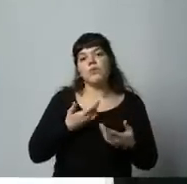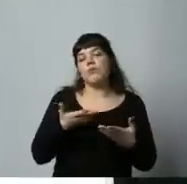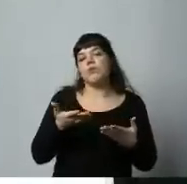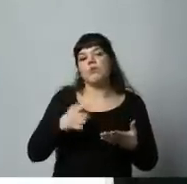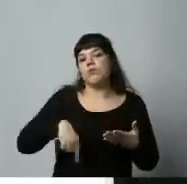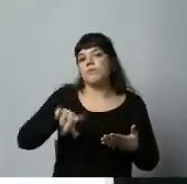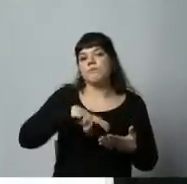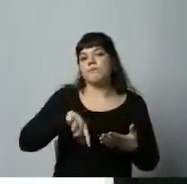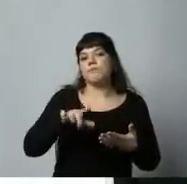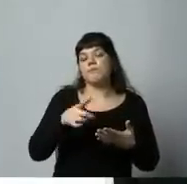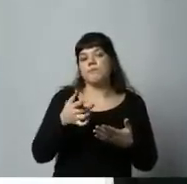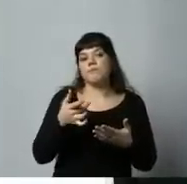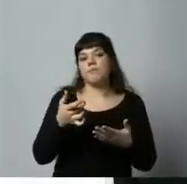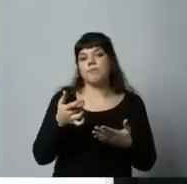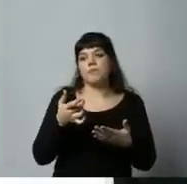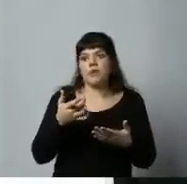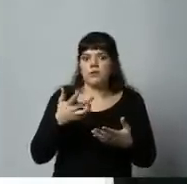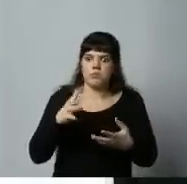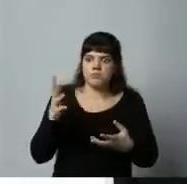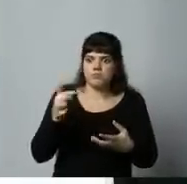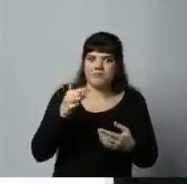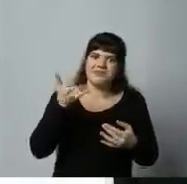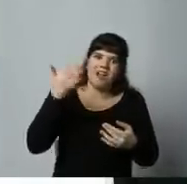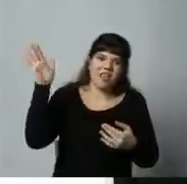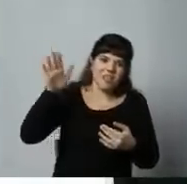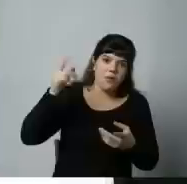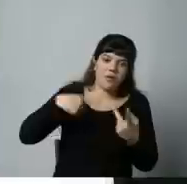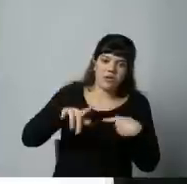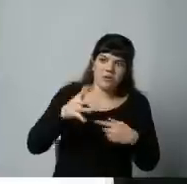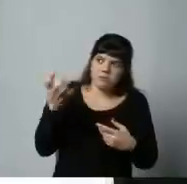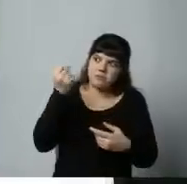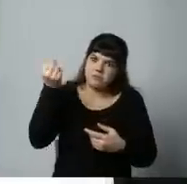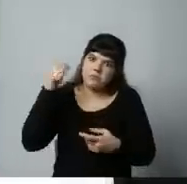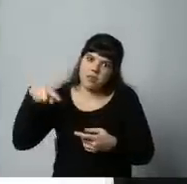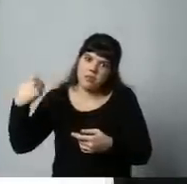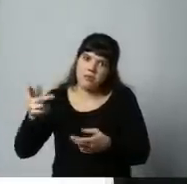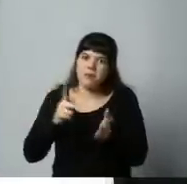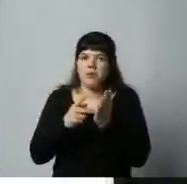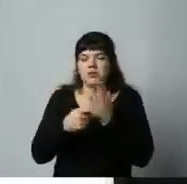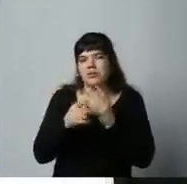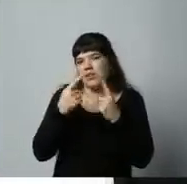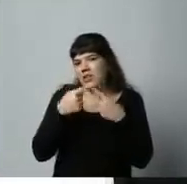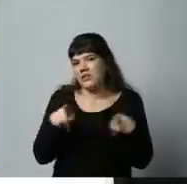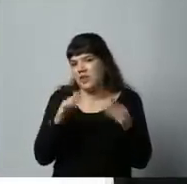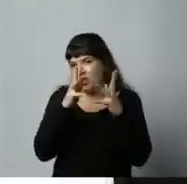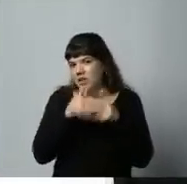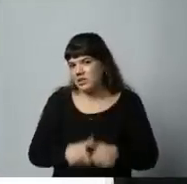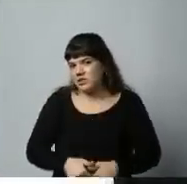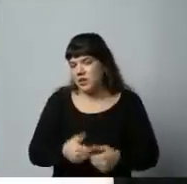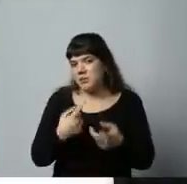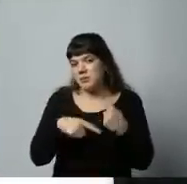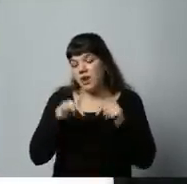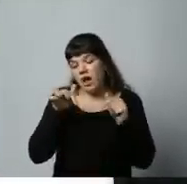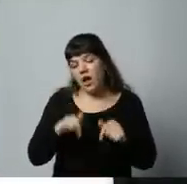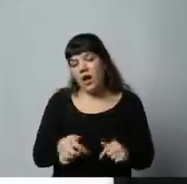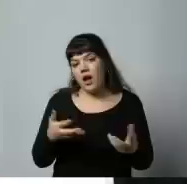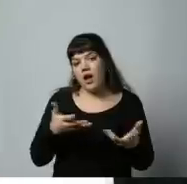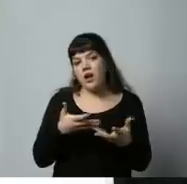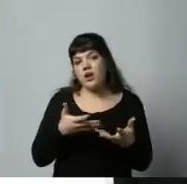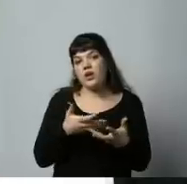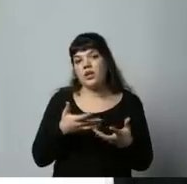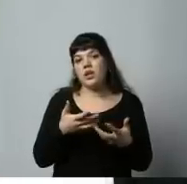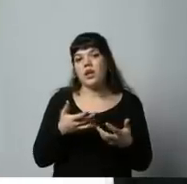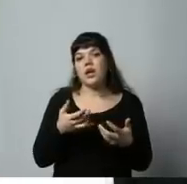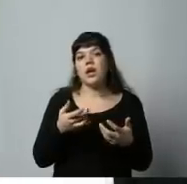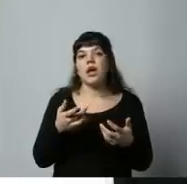Y prácticamente se compensaba en realidad Por eso digo es un proyecto de gestión pero aquí nosotros el